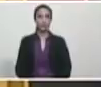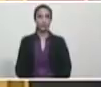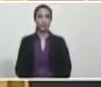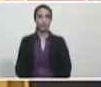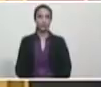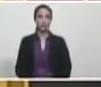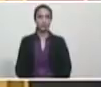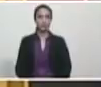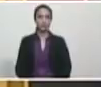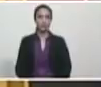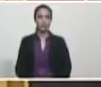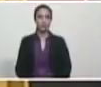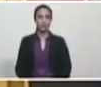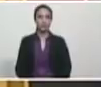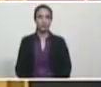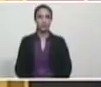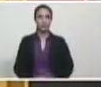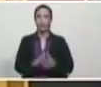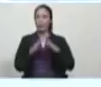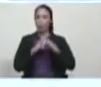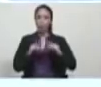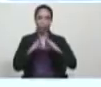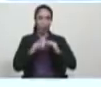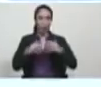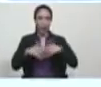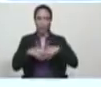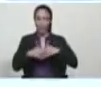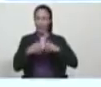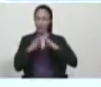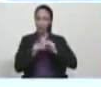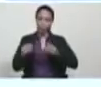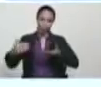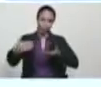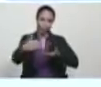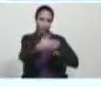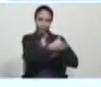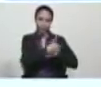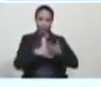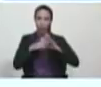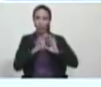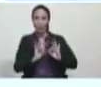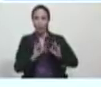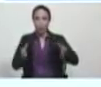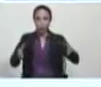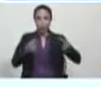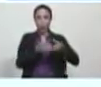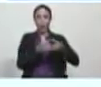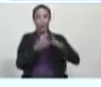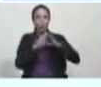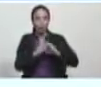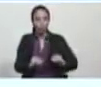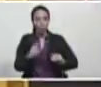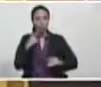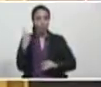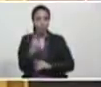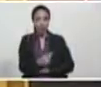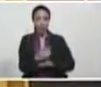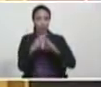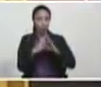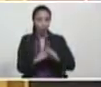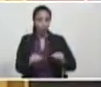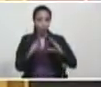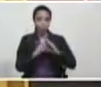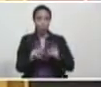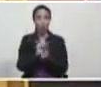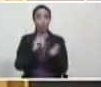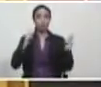esas empresas, Hipólito, del Estado, que son bastantes y muy buenas, deben ser